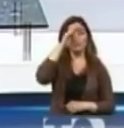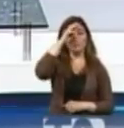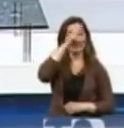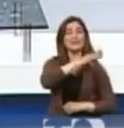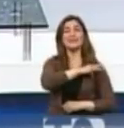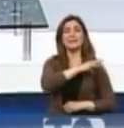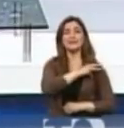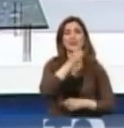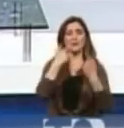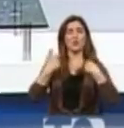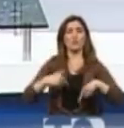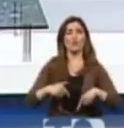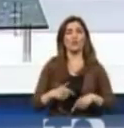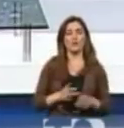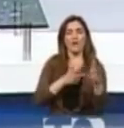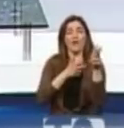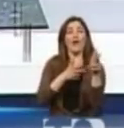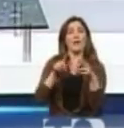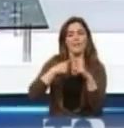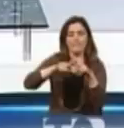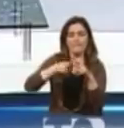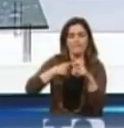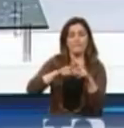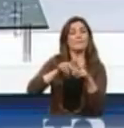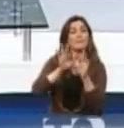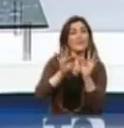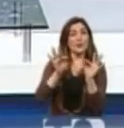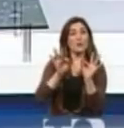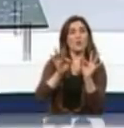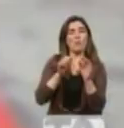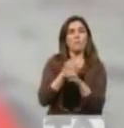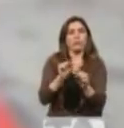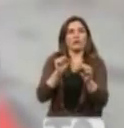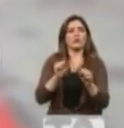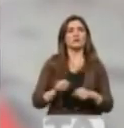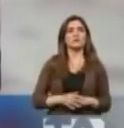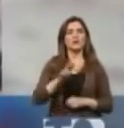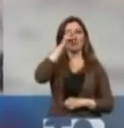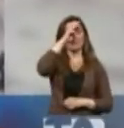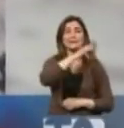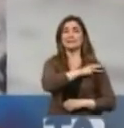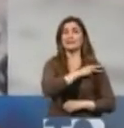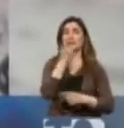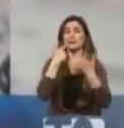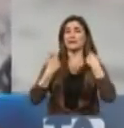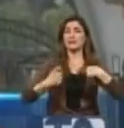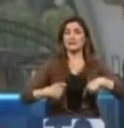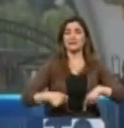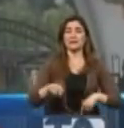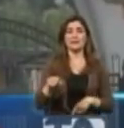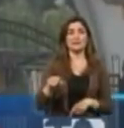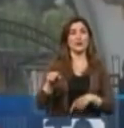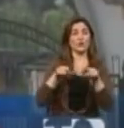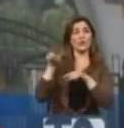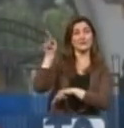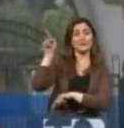manipular el arma de dotación cuando realizaban mantenimiento del armamento. Dos militares resultaron heridos por un arma de fuego en la